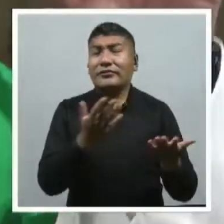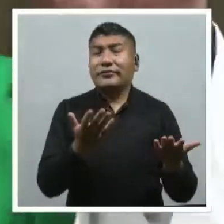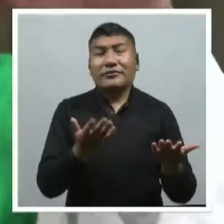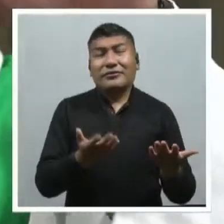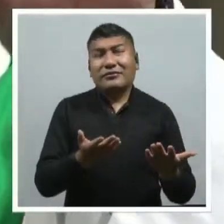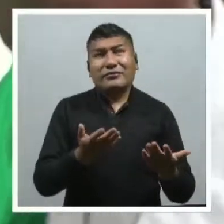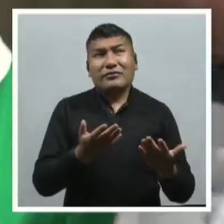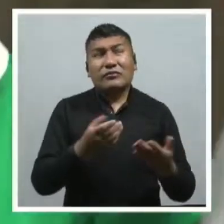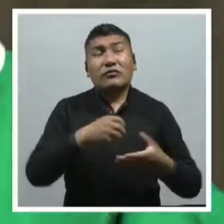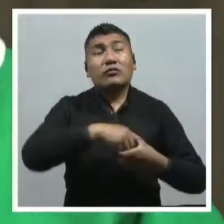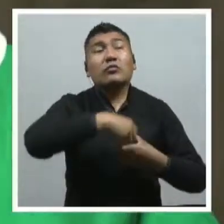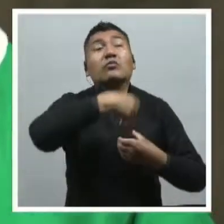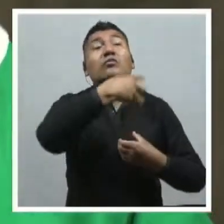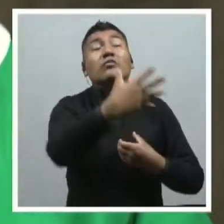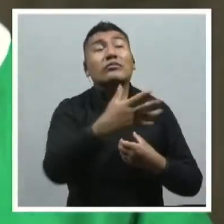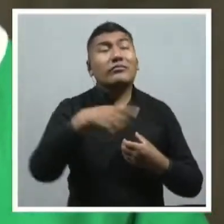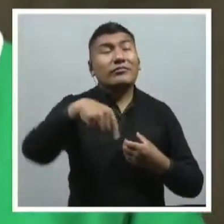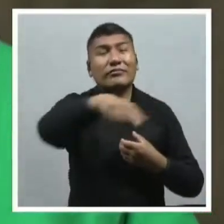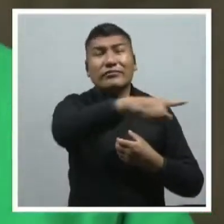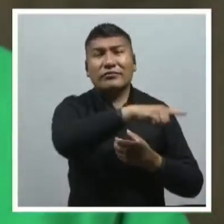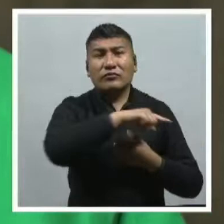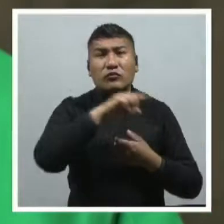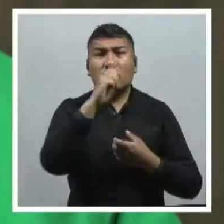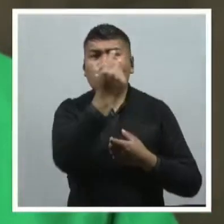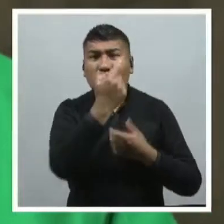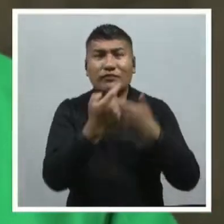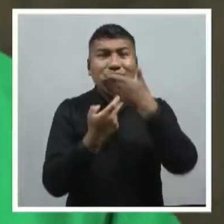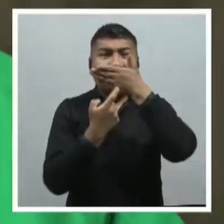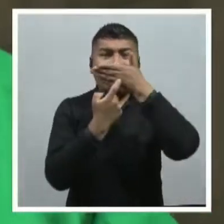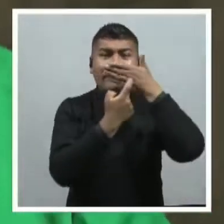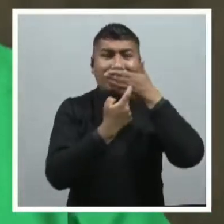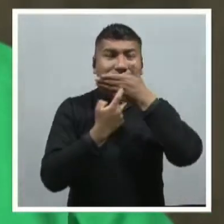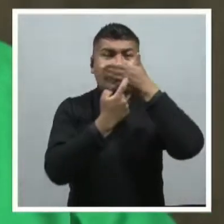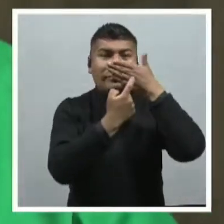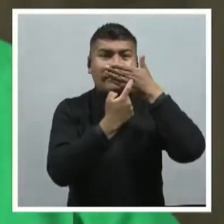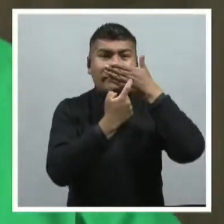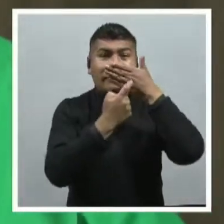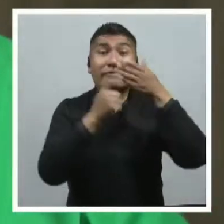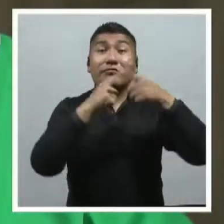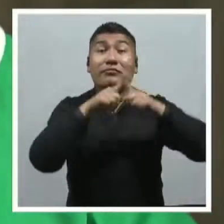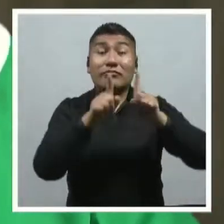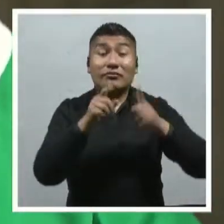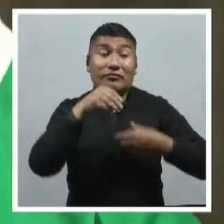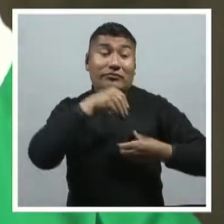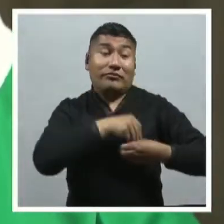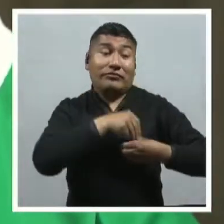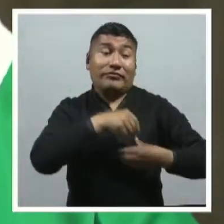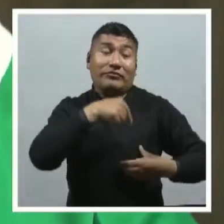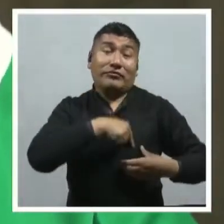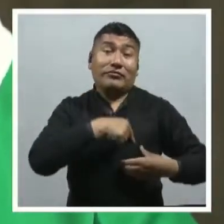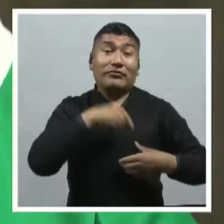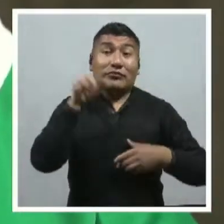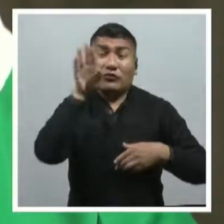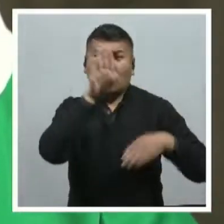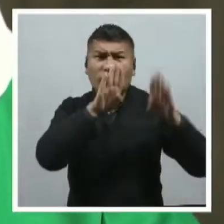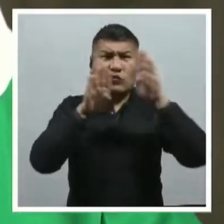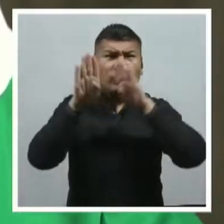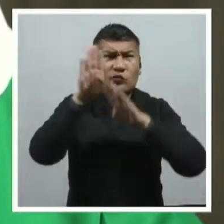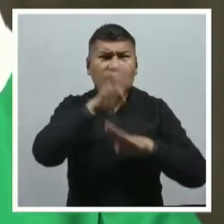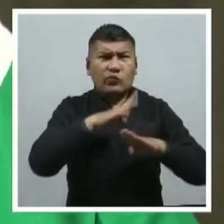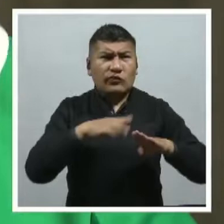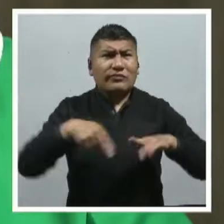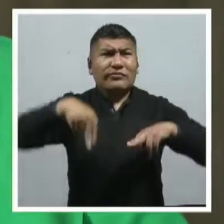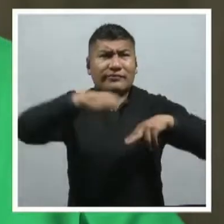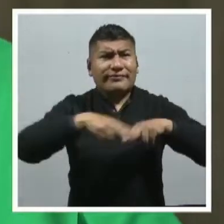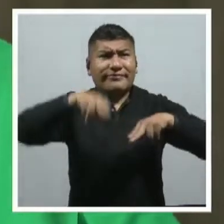está por afuera como un barniz, pero que dentro están las preocupaciones por acumular